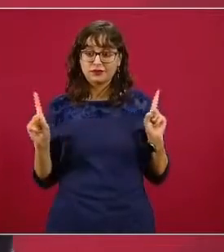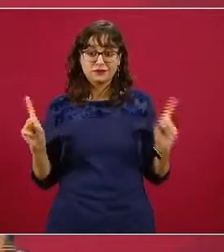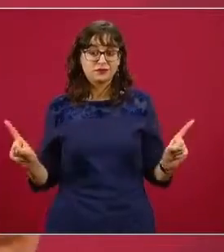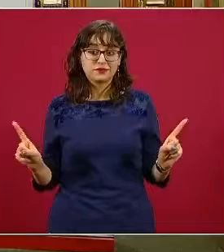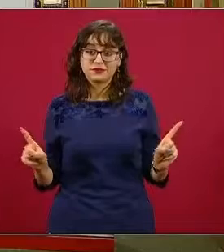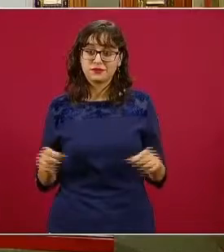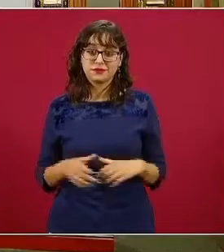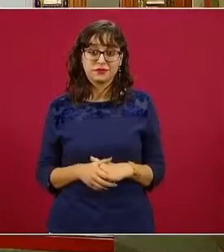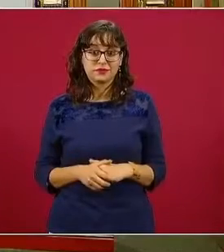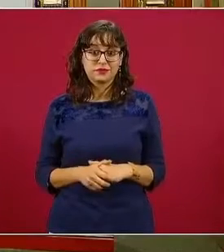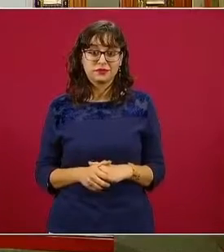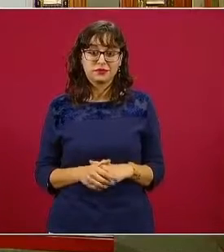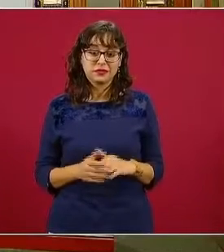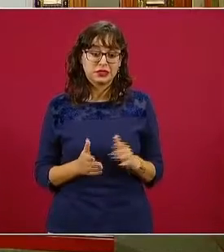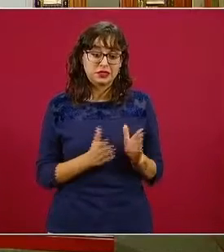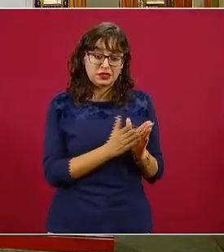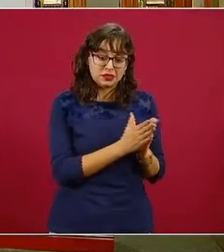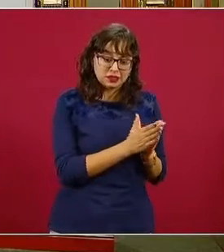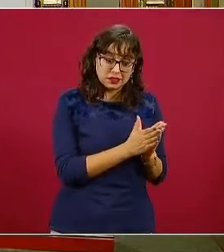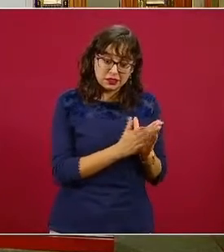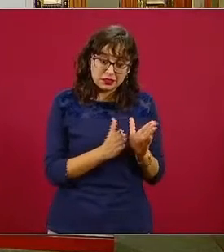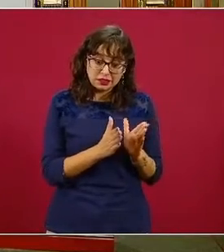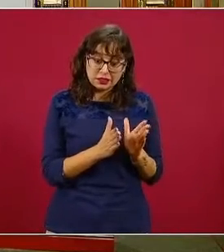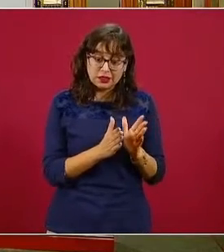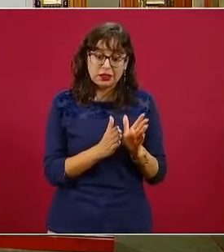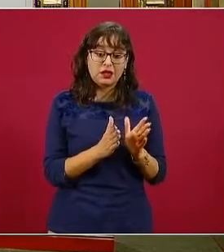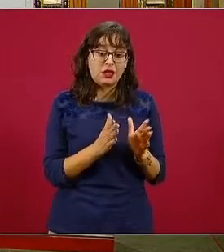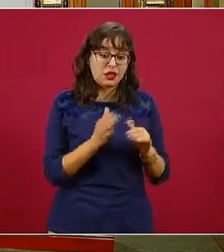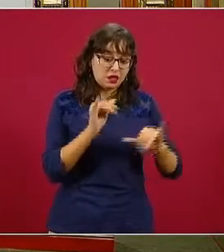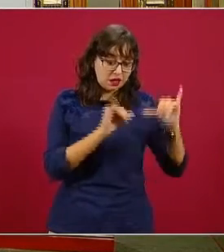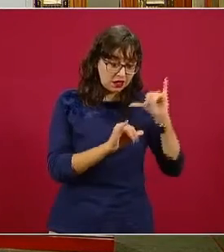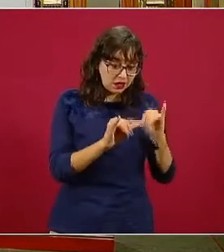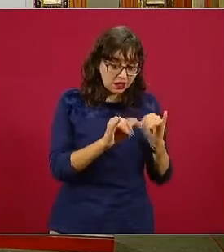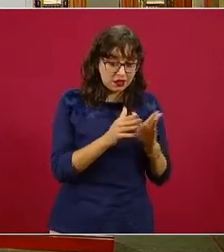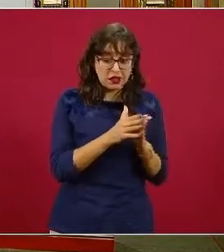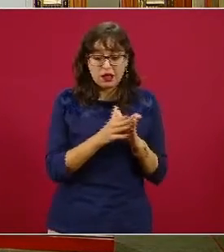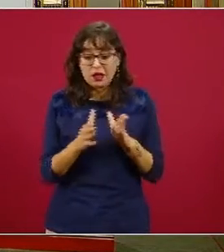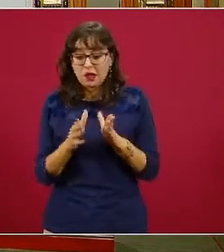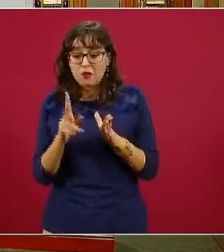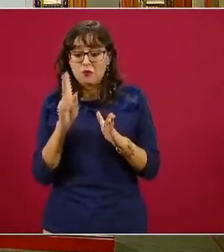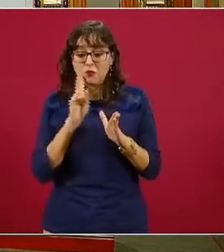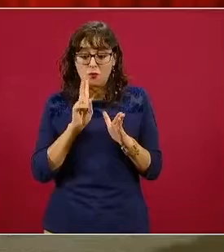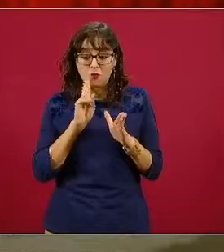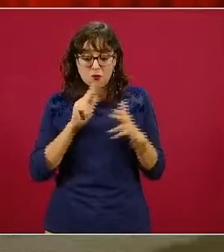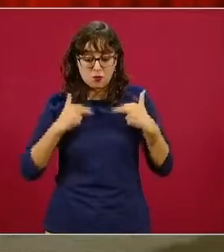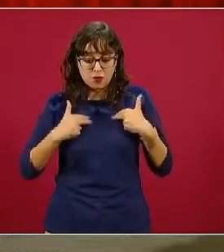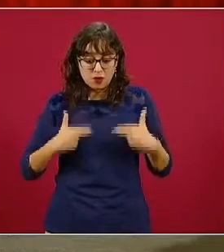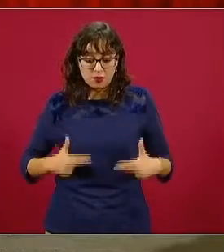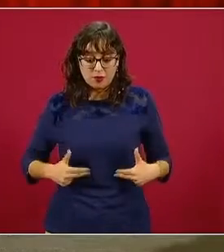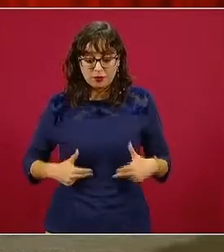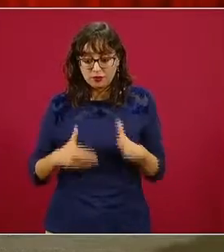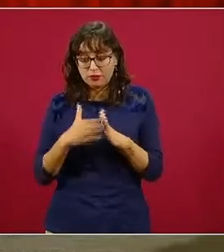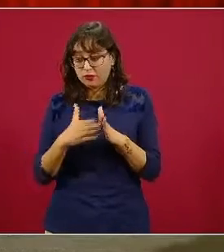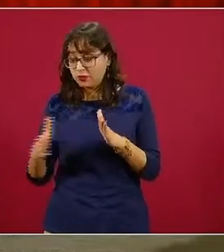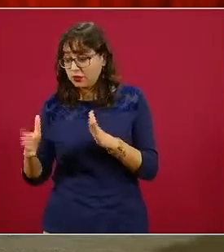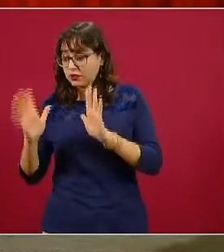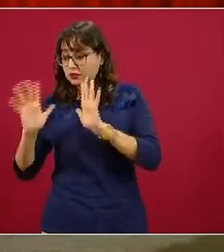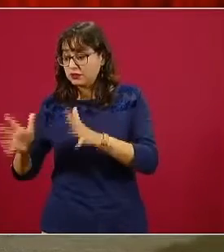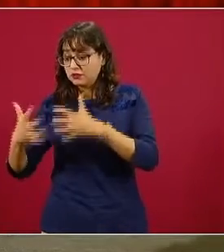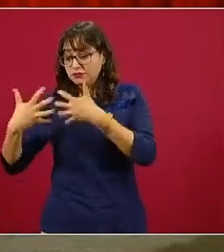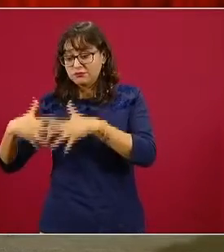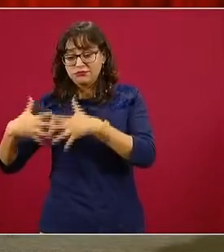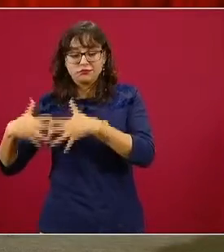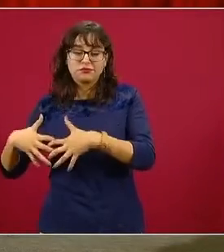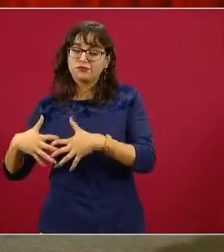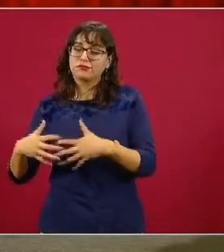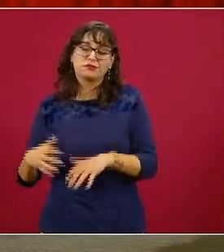diferente. Entre la fase preclínica y la fase clínica y el desarrollo final hay un mundo de distancia, generalmente son muchos años